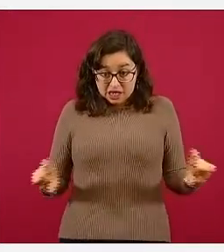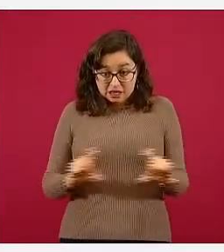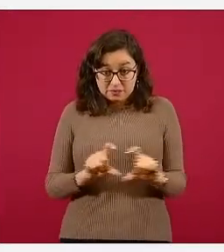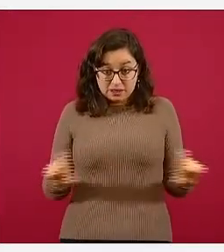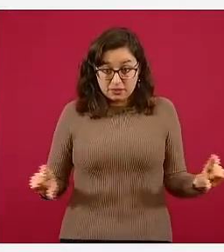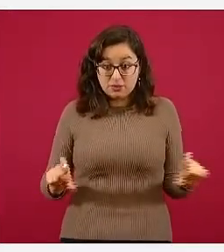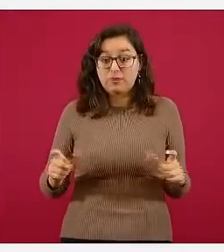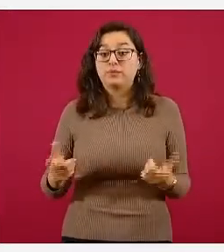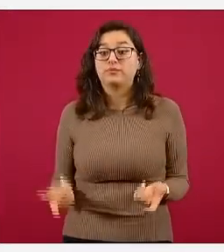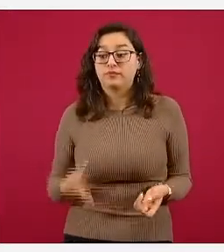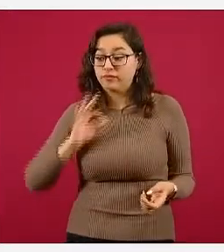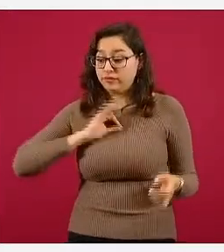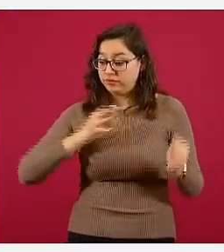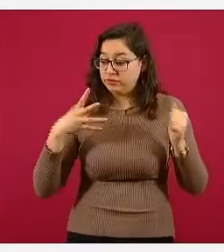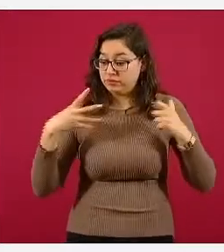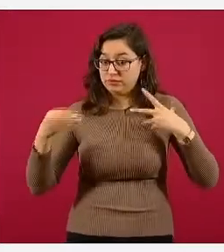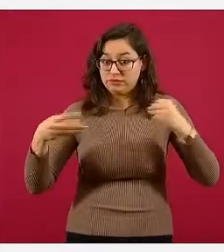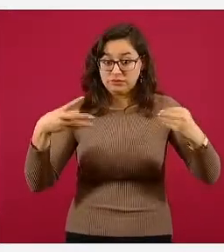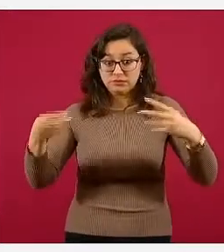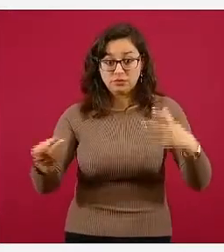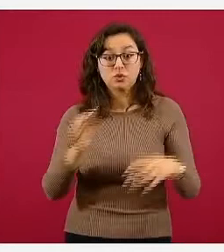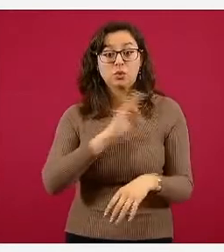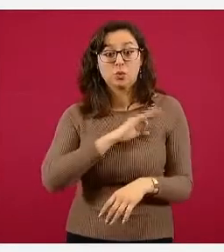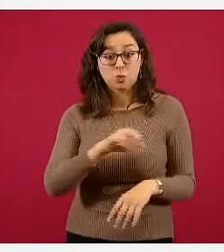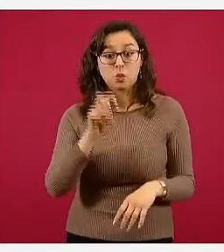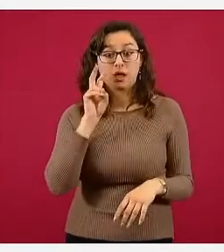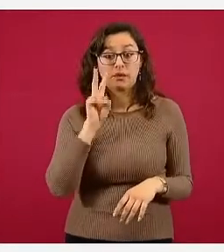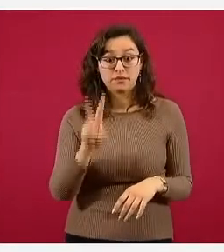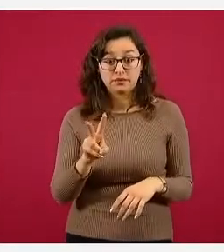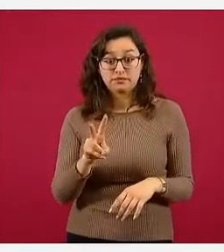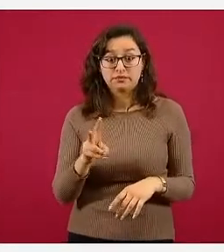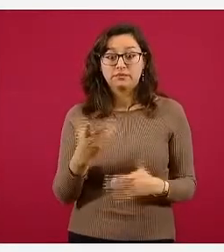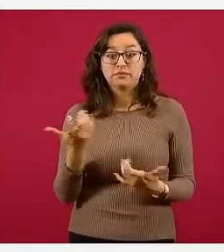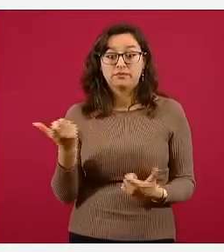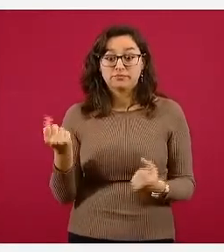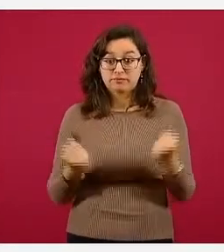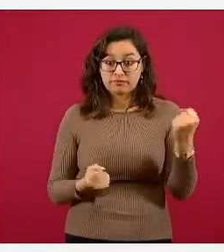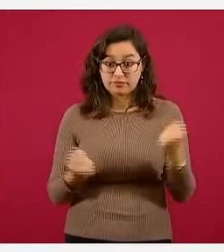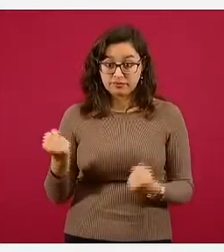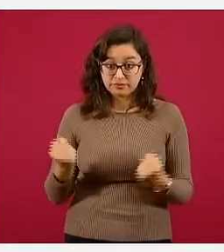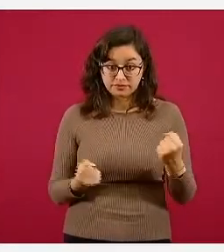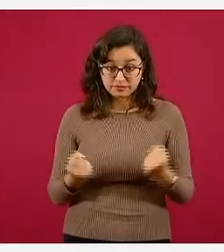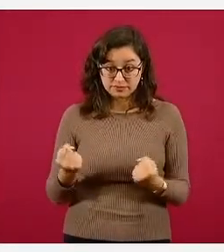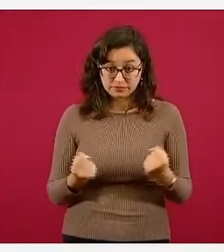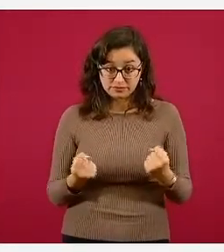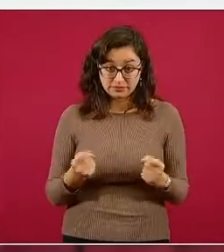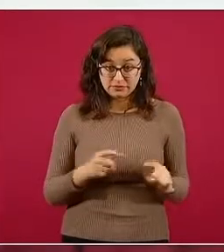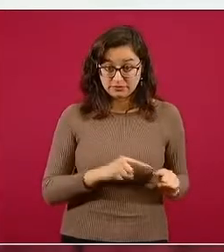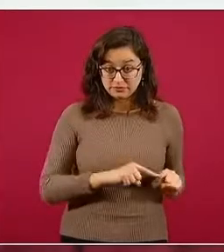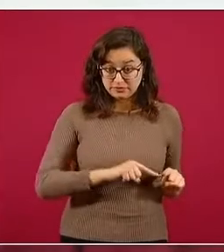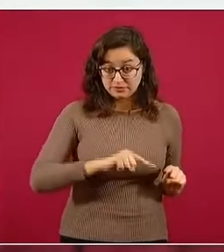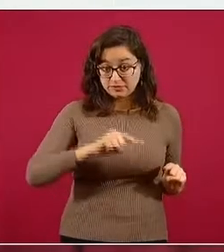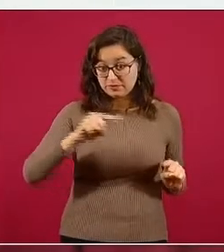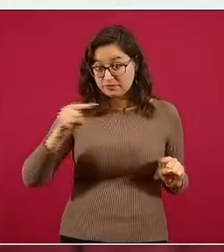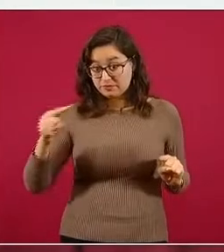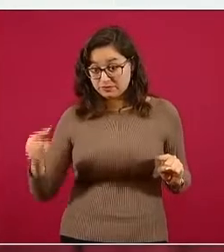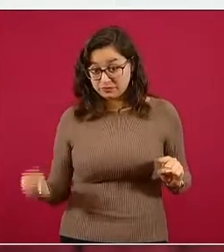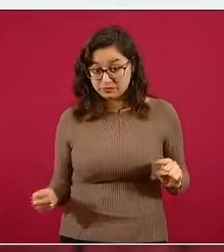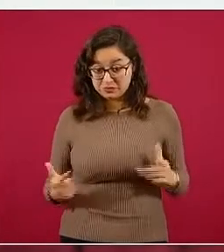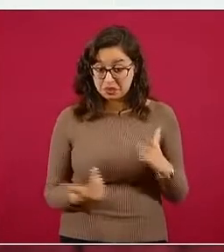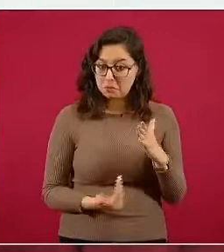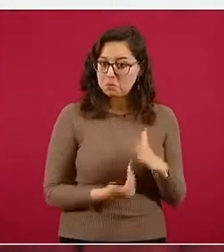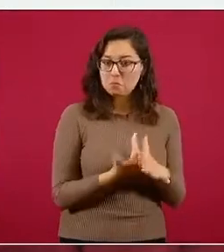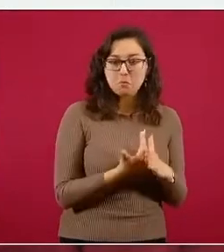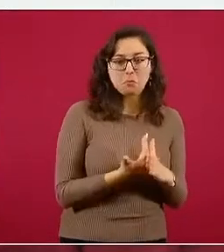Sana Distancia. Lo que podemos ver es que en el tránsito vehicular cambiaron los horarios picos, desapareció sobre todo el pico de la